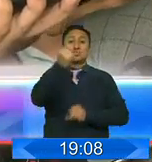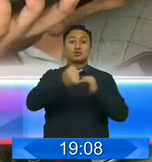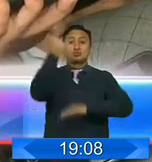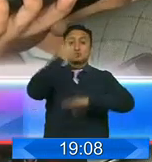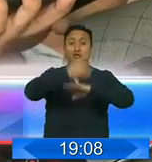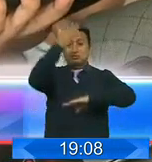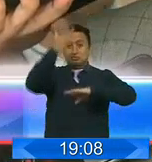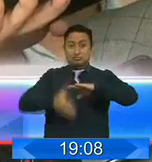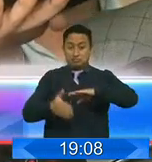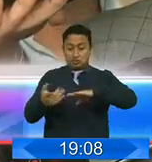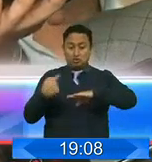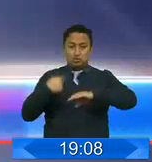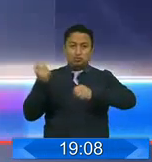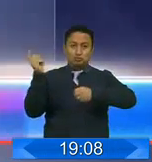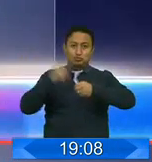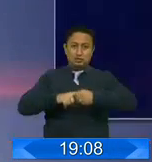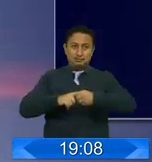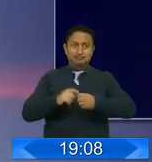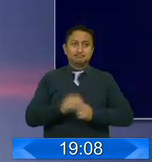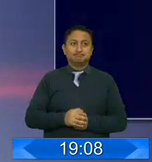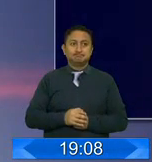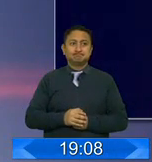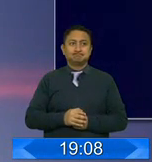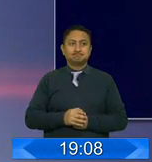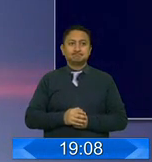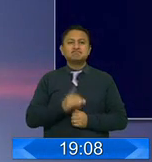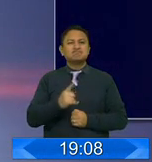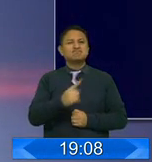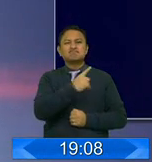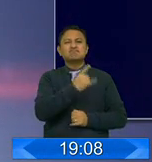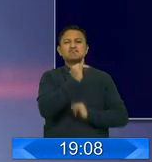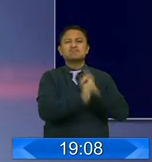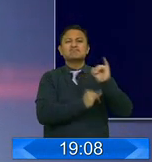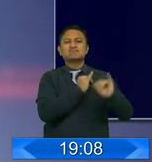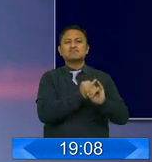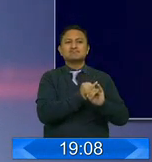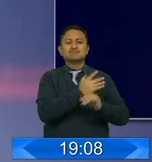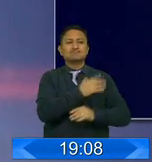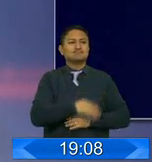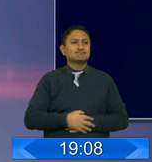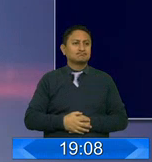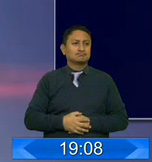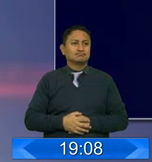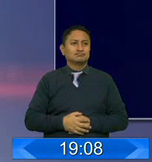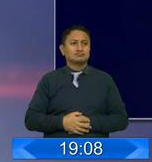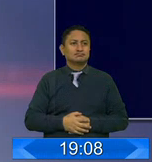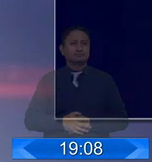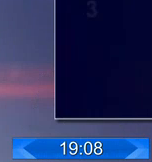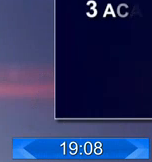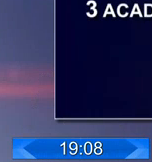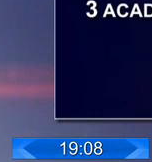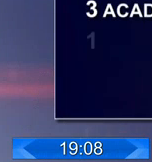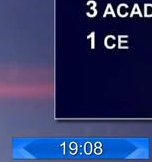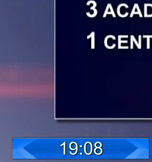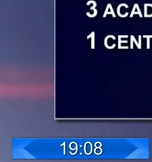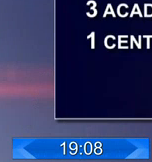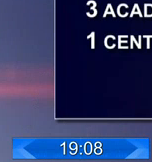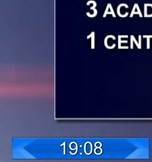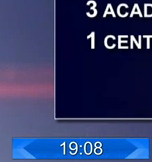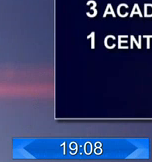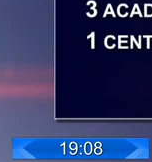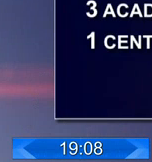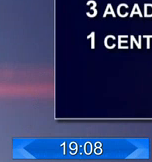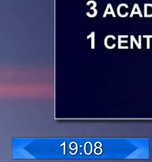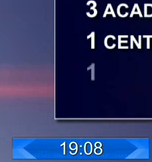último día para inscribirse observadores. Observadores internacionales confirmados, 34. Acuerdo de Lima, 7.